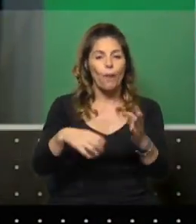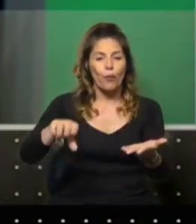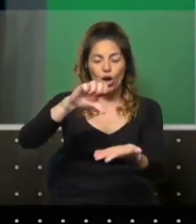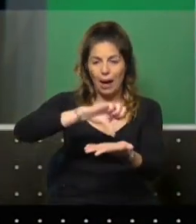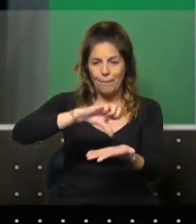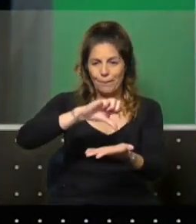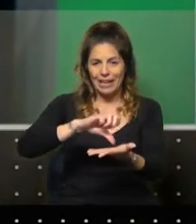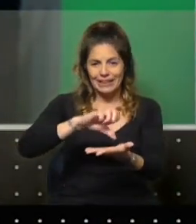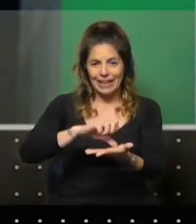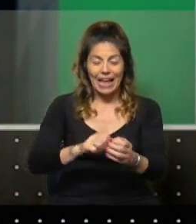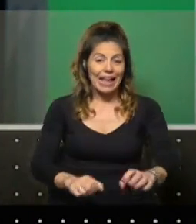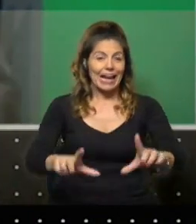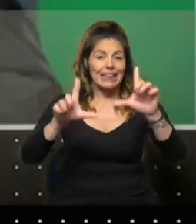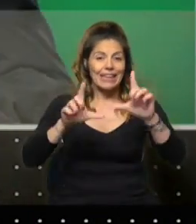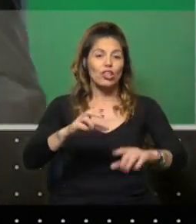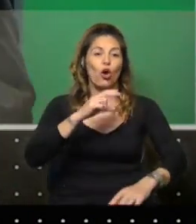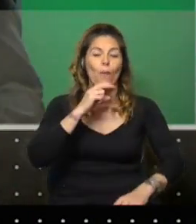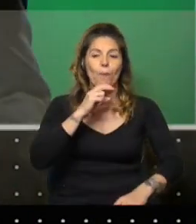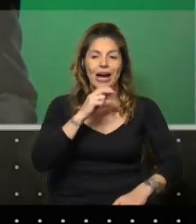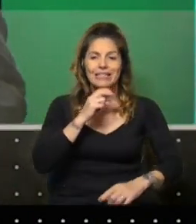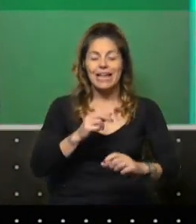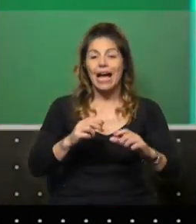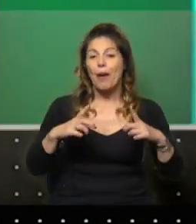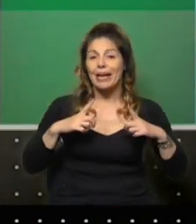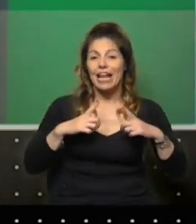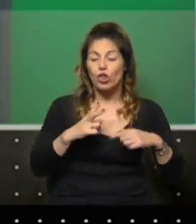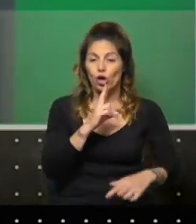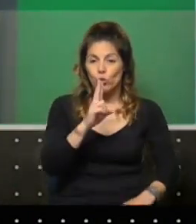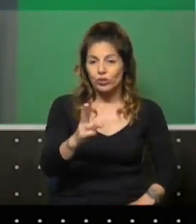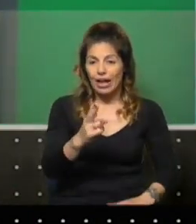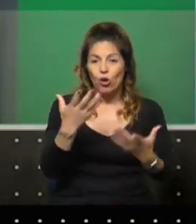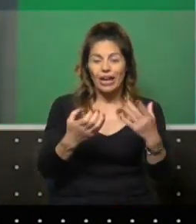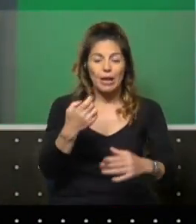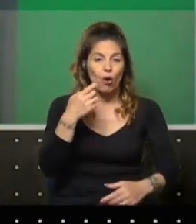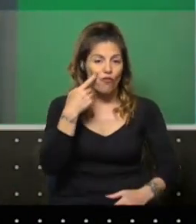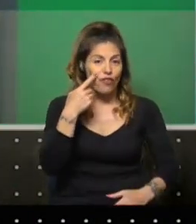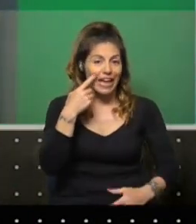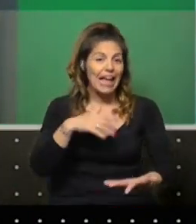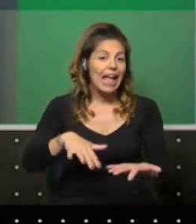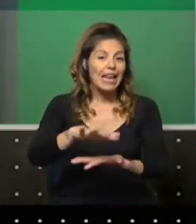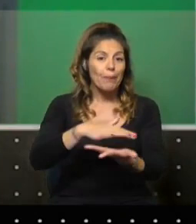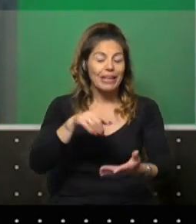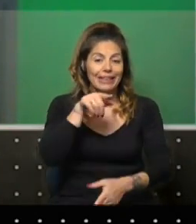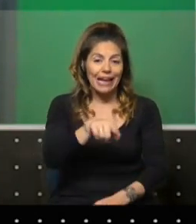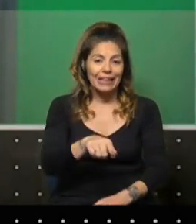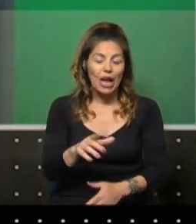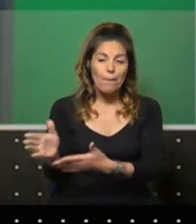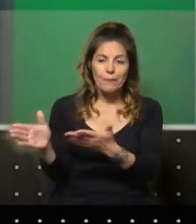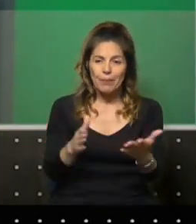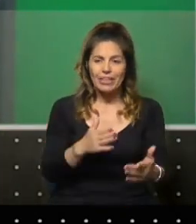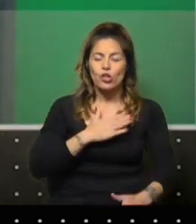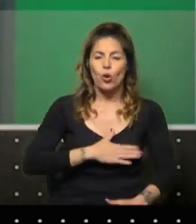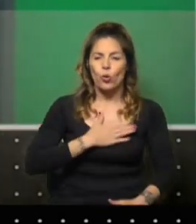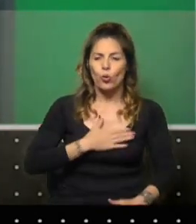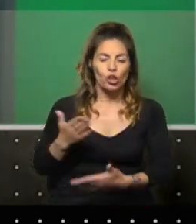candidato Sergio maa está esperando los resultados Queremos saber qué ambiente se vive por allí a esta hora Federico bienvenido un gusto recibirte aquí